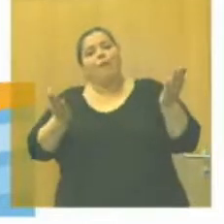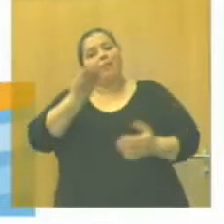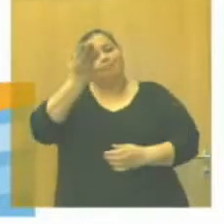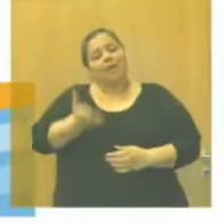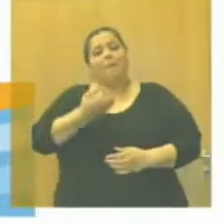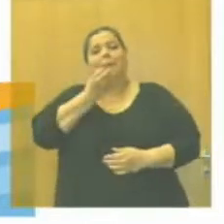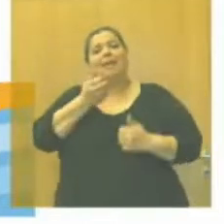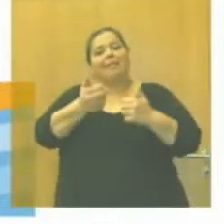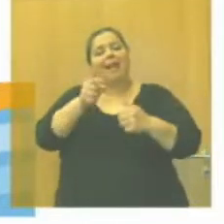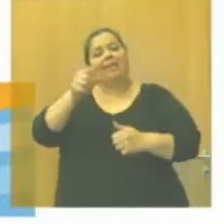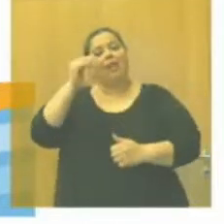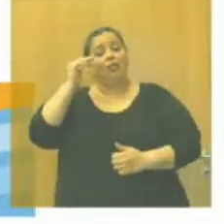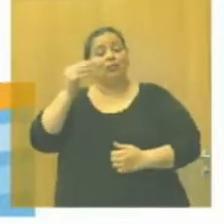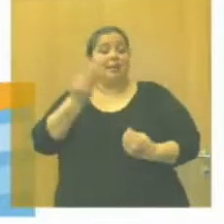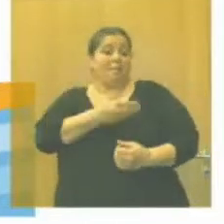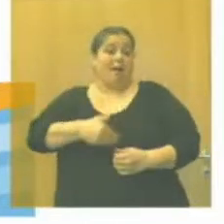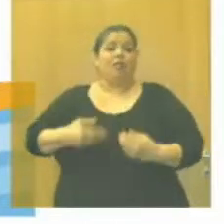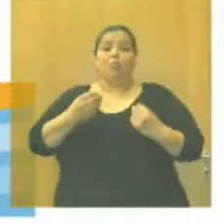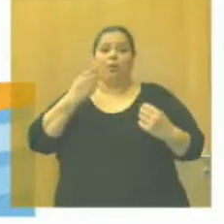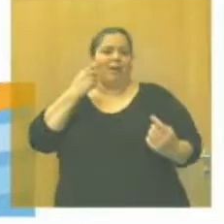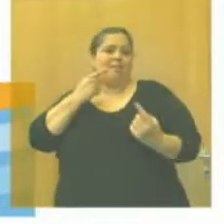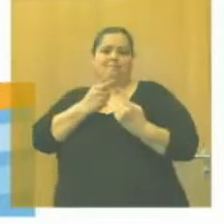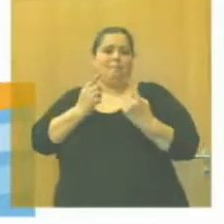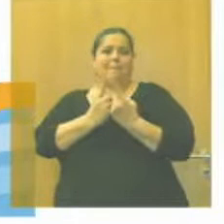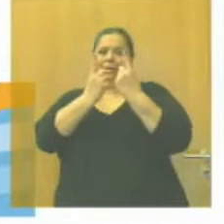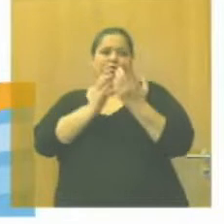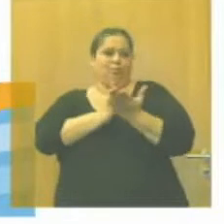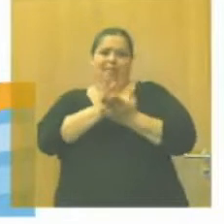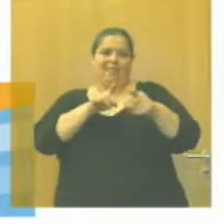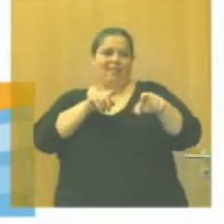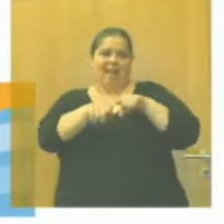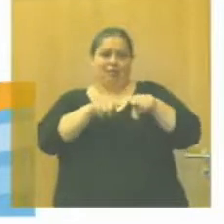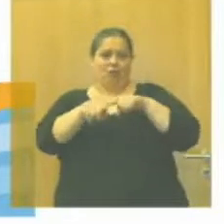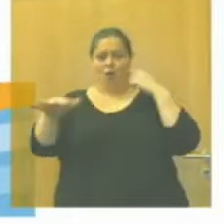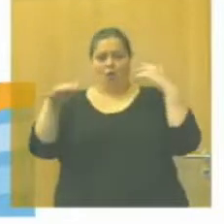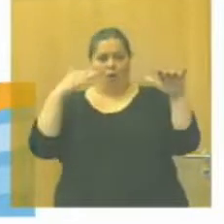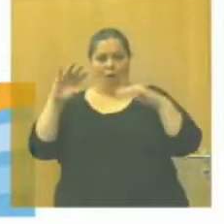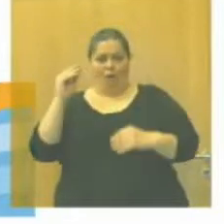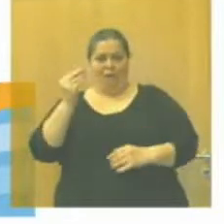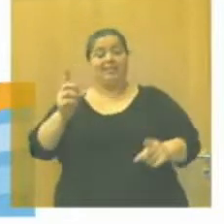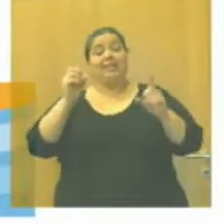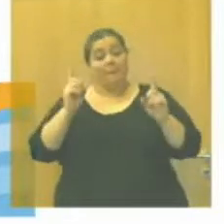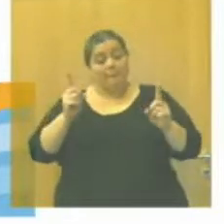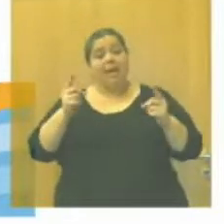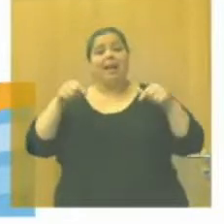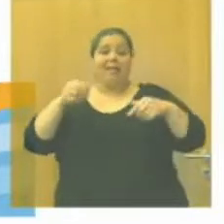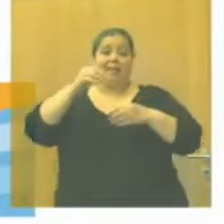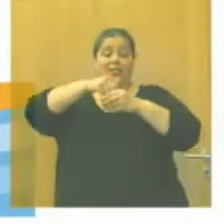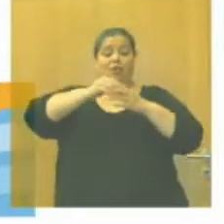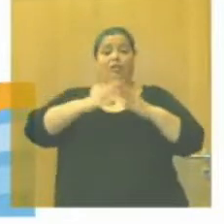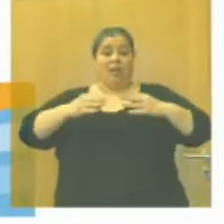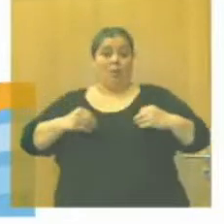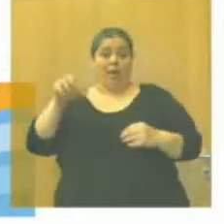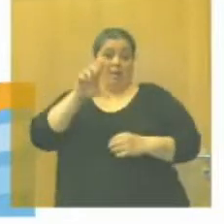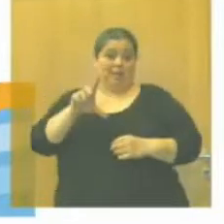impacto inmediato a los adolescentes, y también la participación de los adolescentes en las intervenciones escolares. A